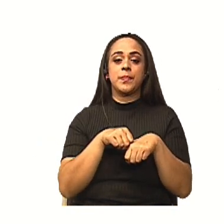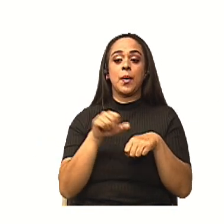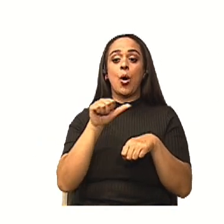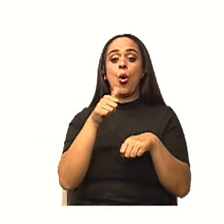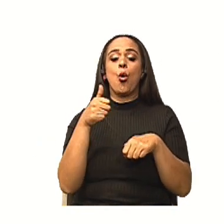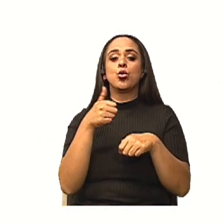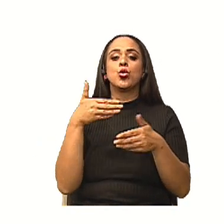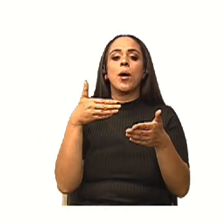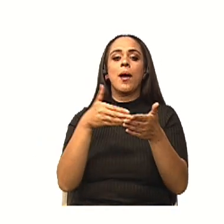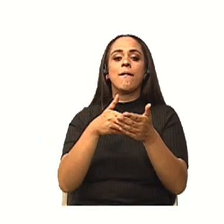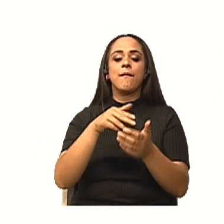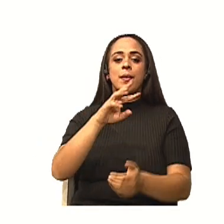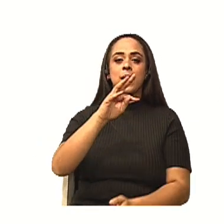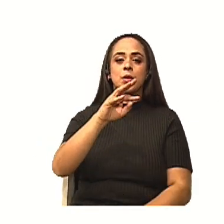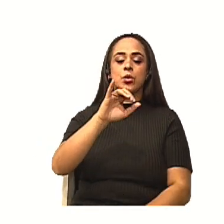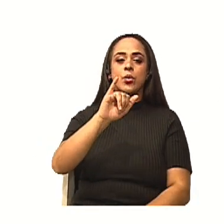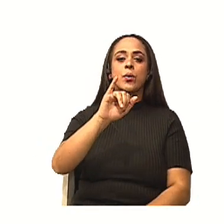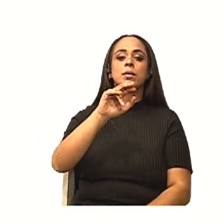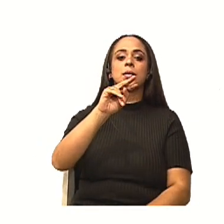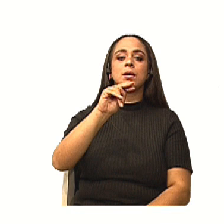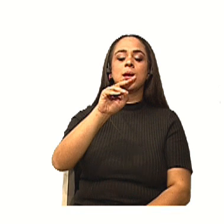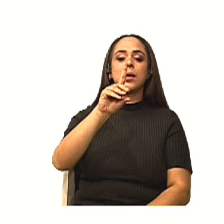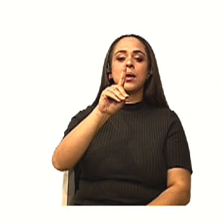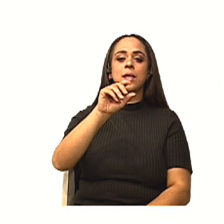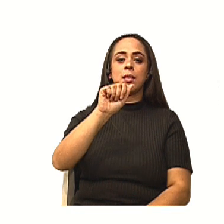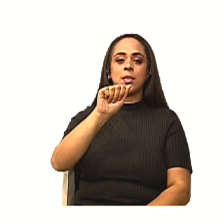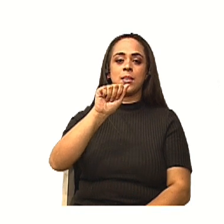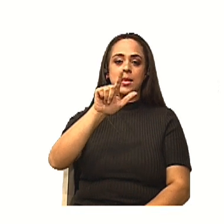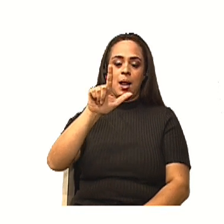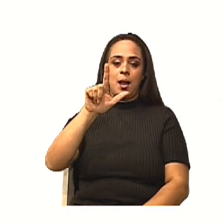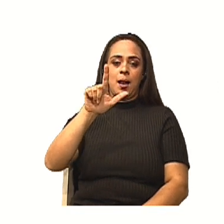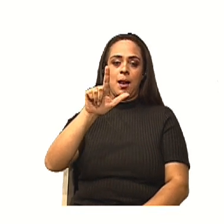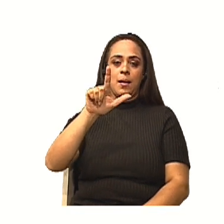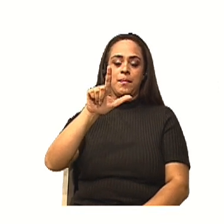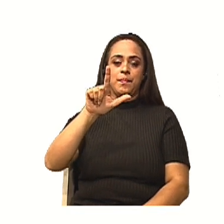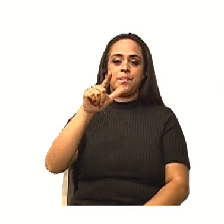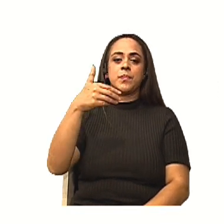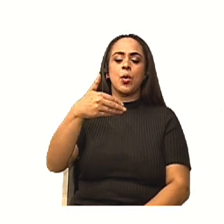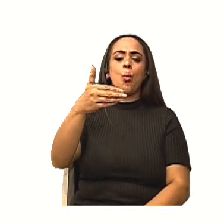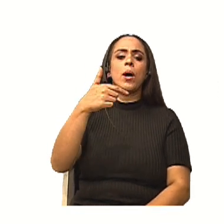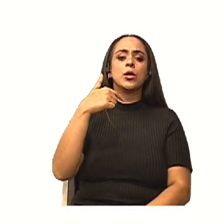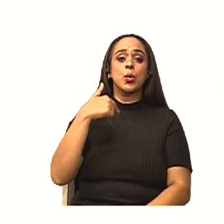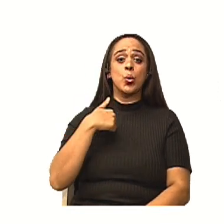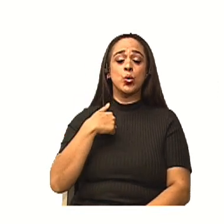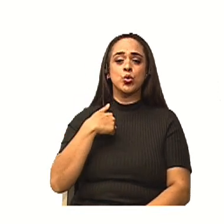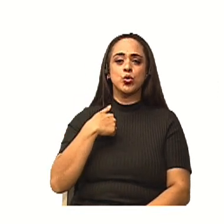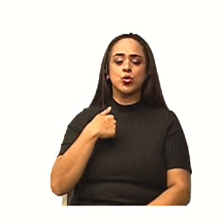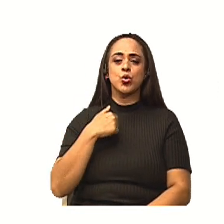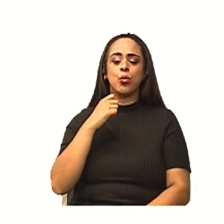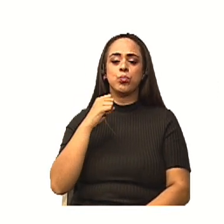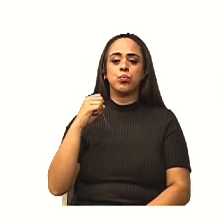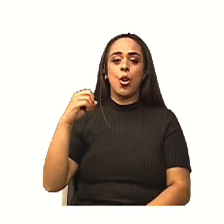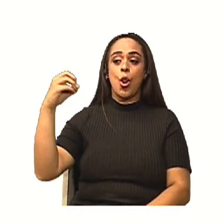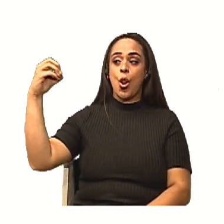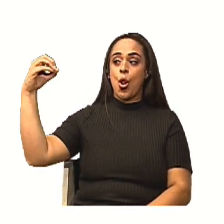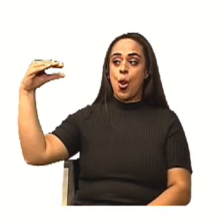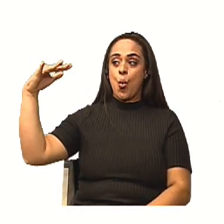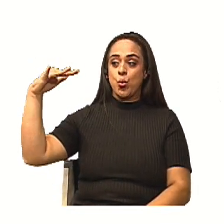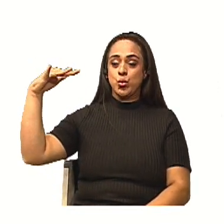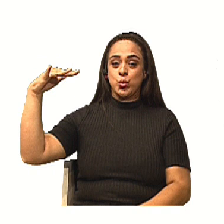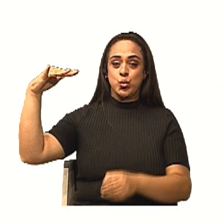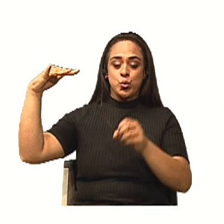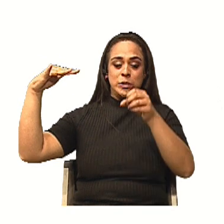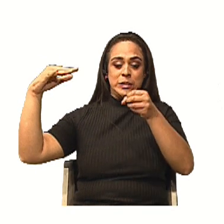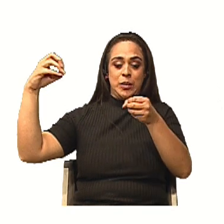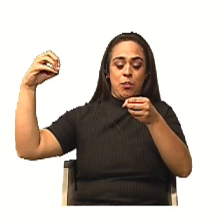efecto Tyndall. El efecto Tyndall es que cuando yo hago pasar luz a través de un coloide, las